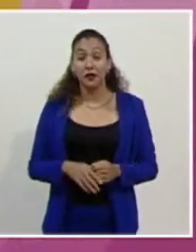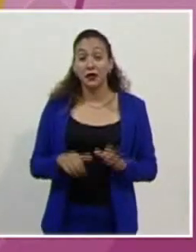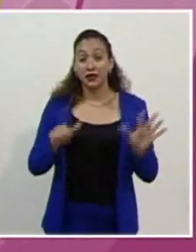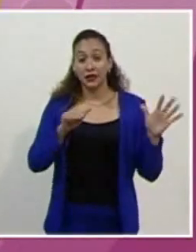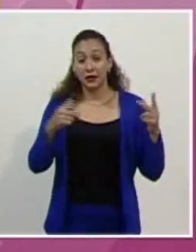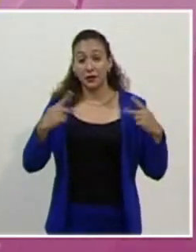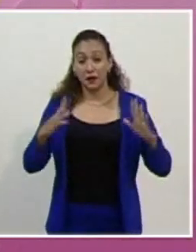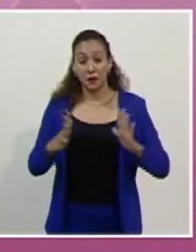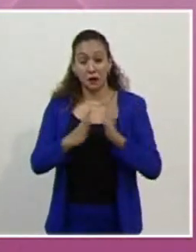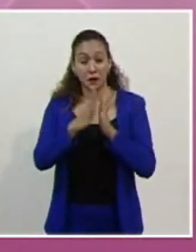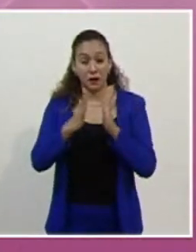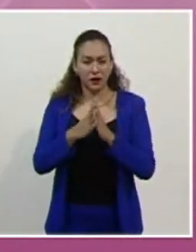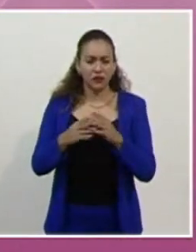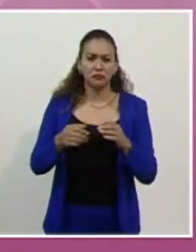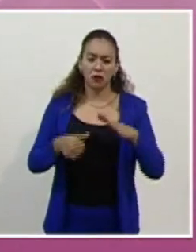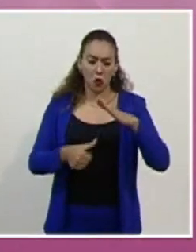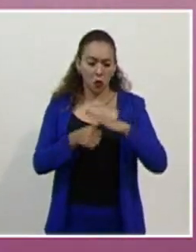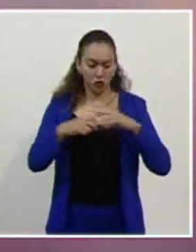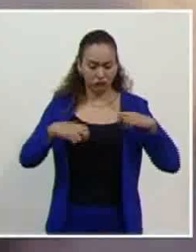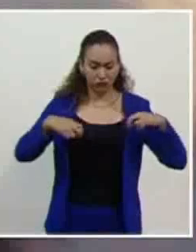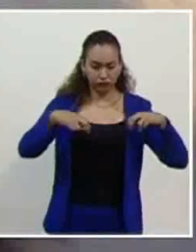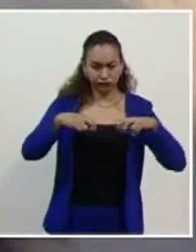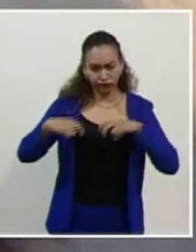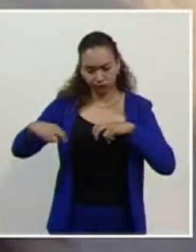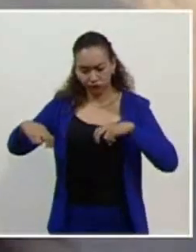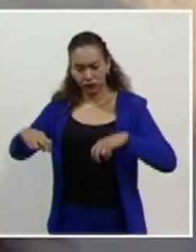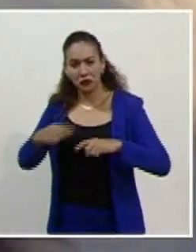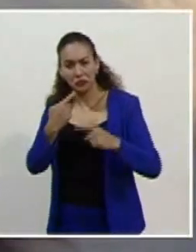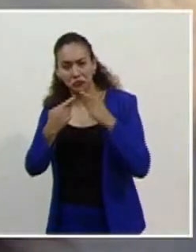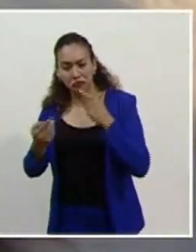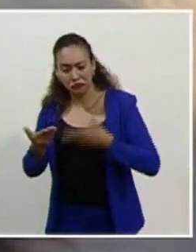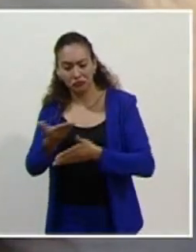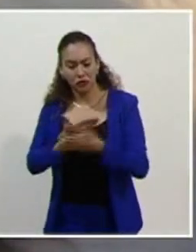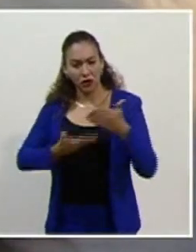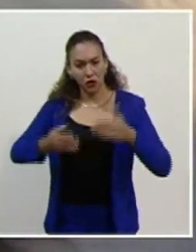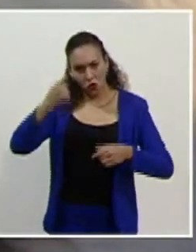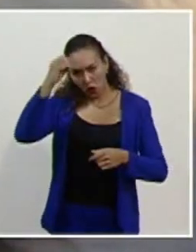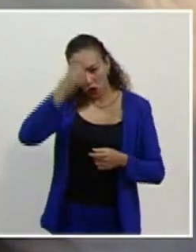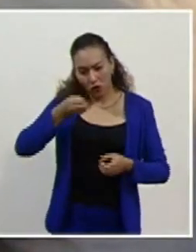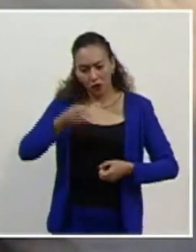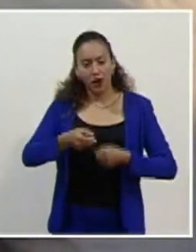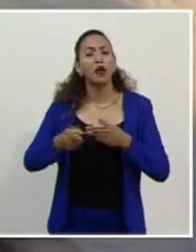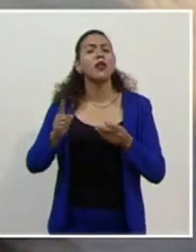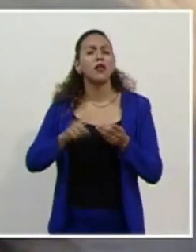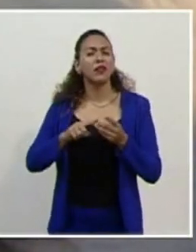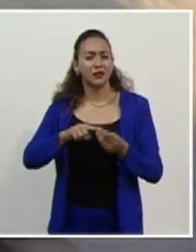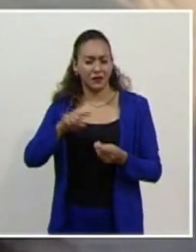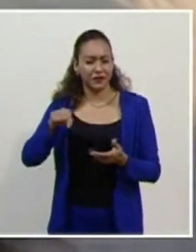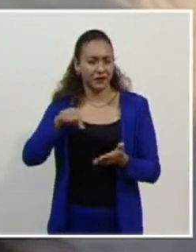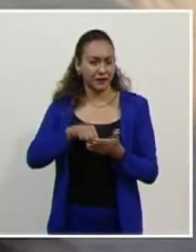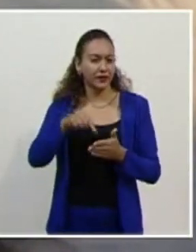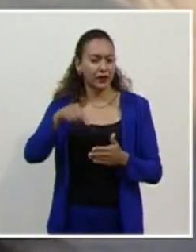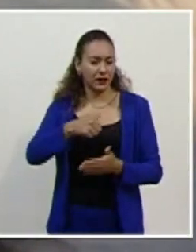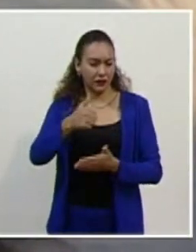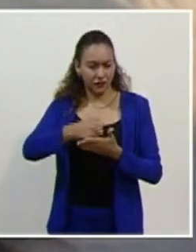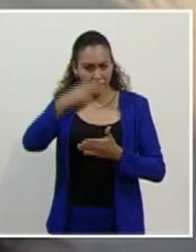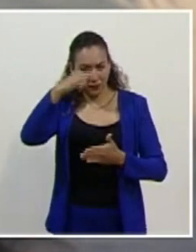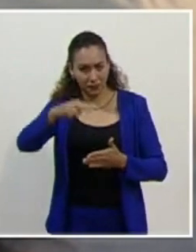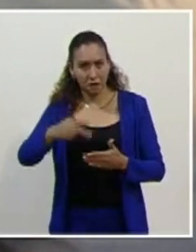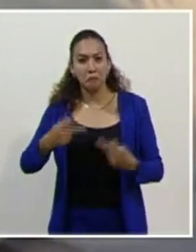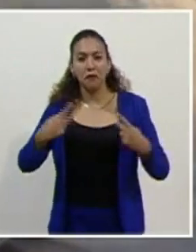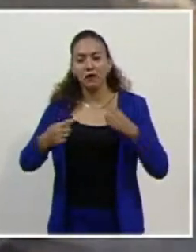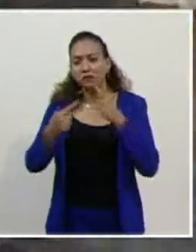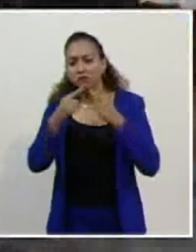600 participantes en las 40 mesas que se instalaron en el Complejo Cultural Tlatelolco detectaron los principales problemas que aquejan al